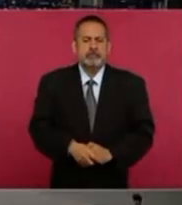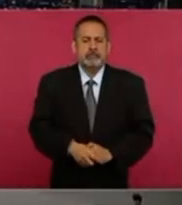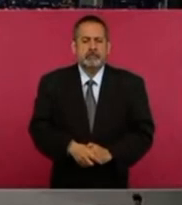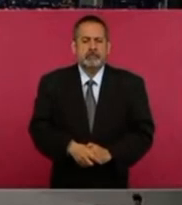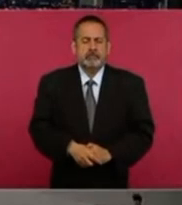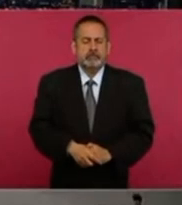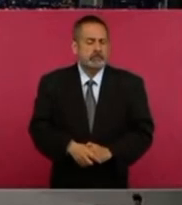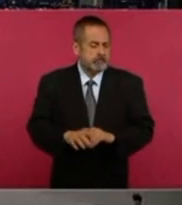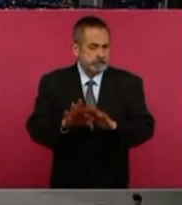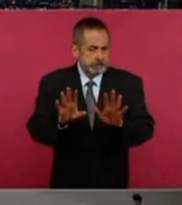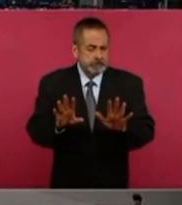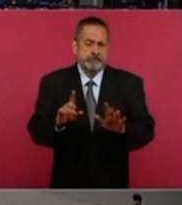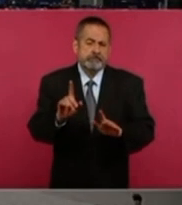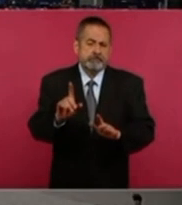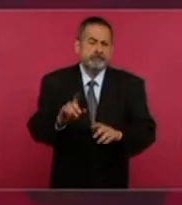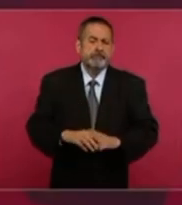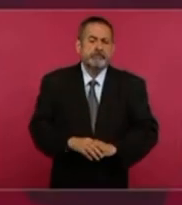Bueno,